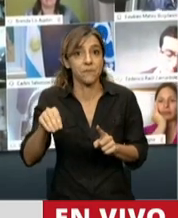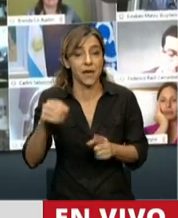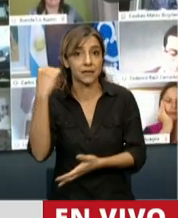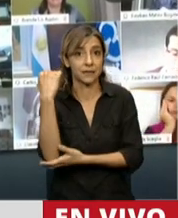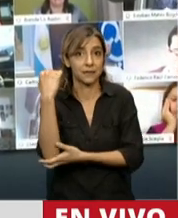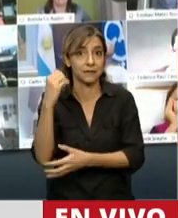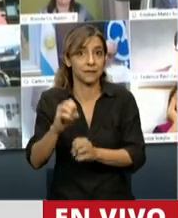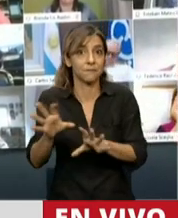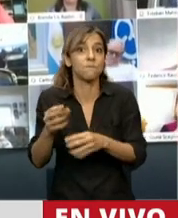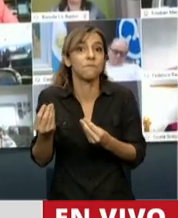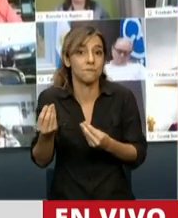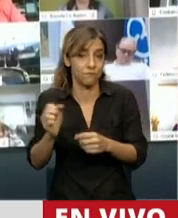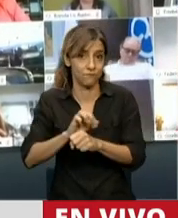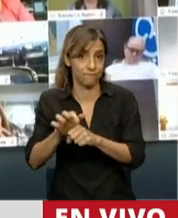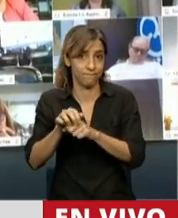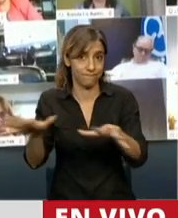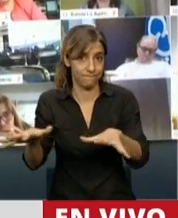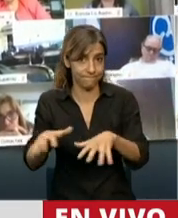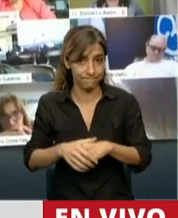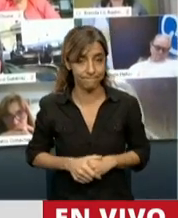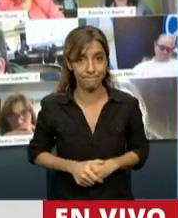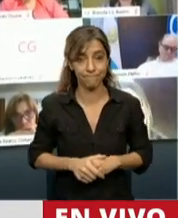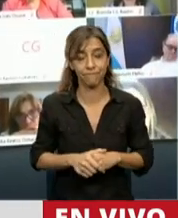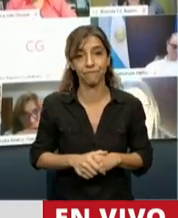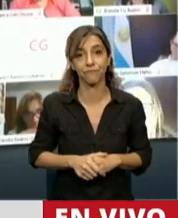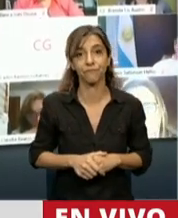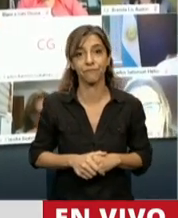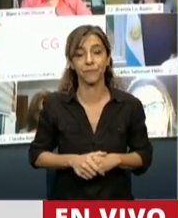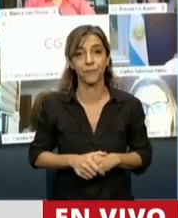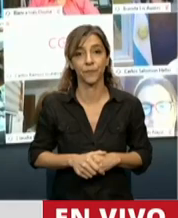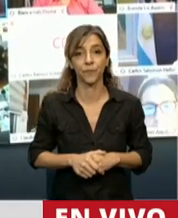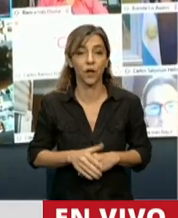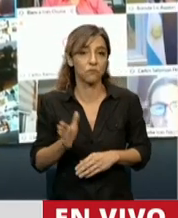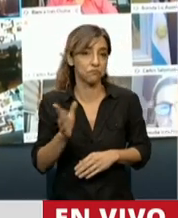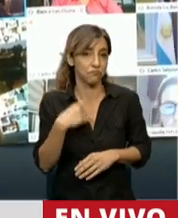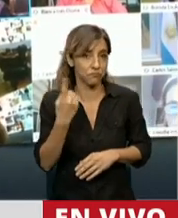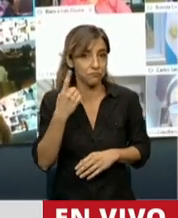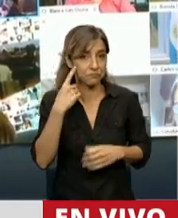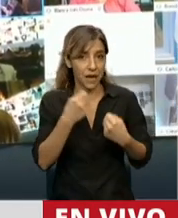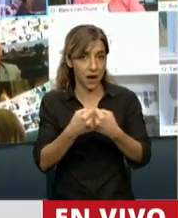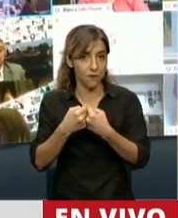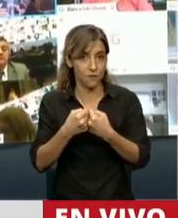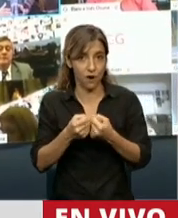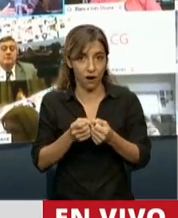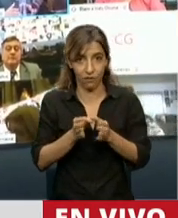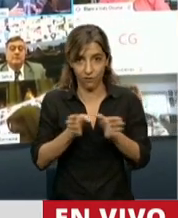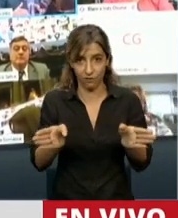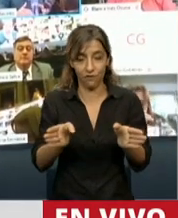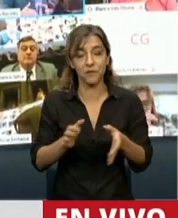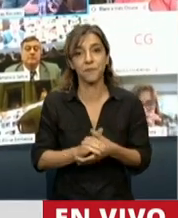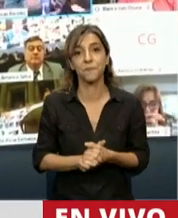impacto de la pandemia sanitaria. Este es el diagnóstico que de alguna manera subyace, que es el